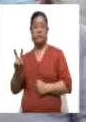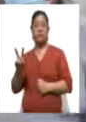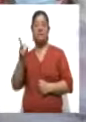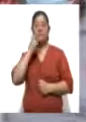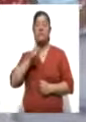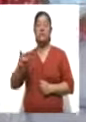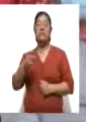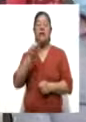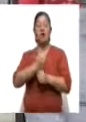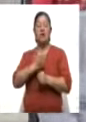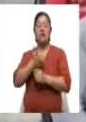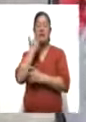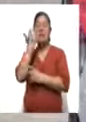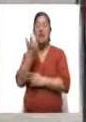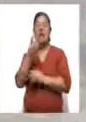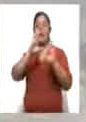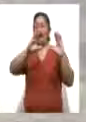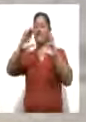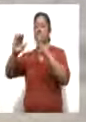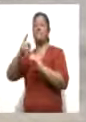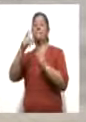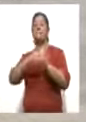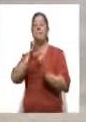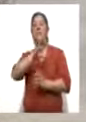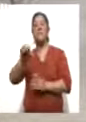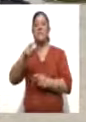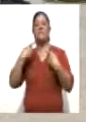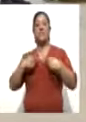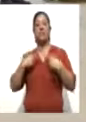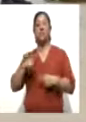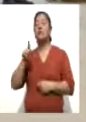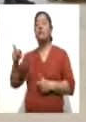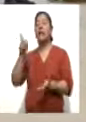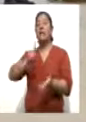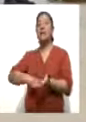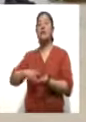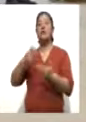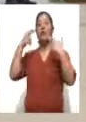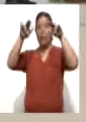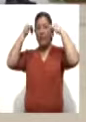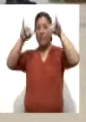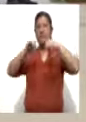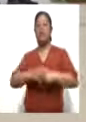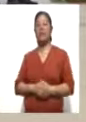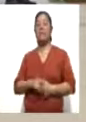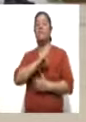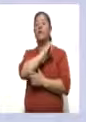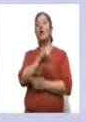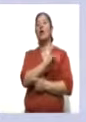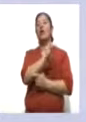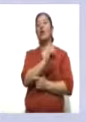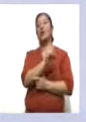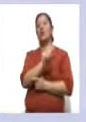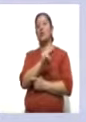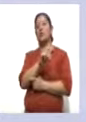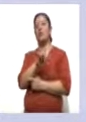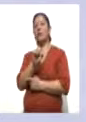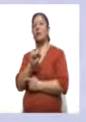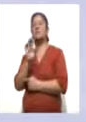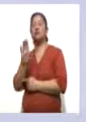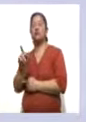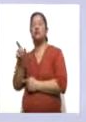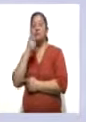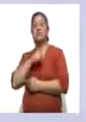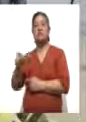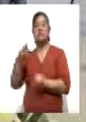a 1,500 personas. En la unidad de Huamantla del Instituto de Capacitación para el Trabajo, José Luis Bustos señaló que el propósito